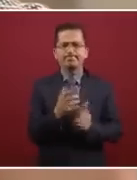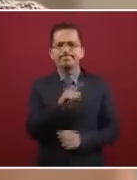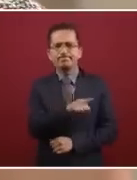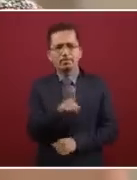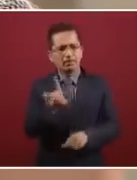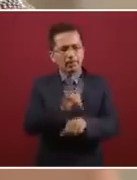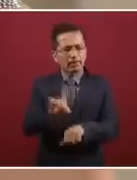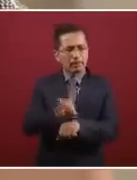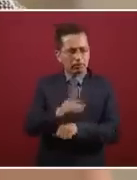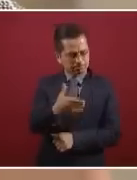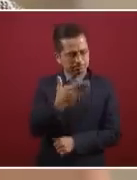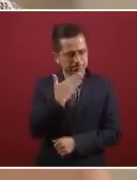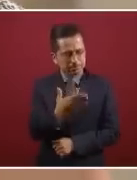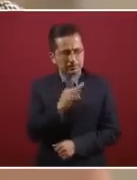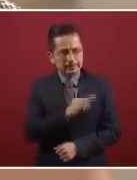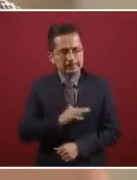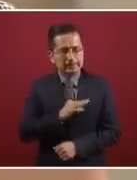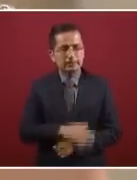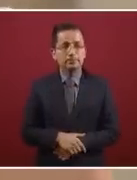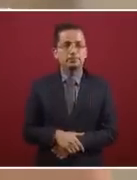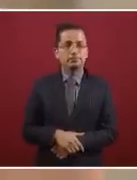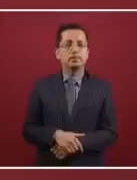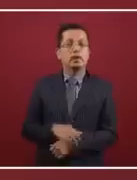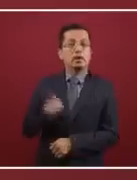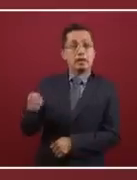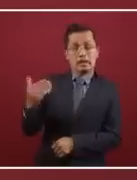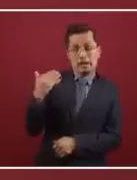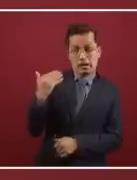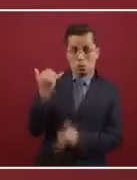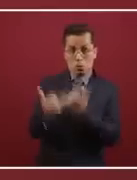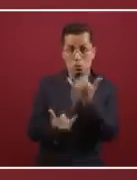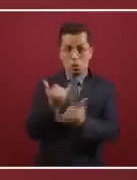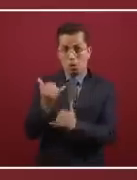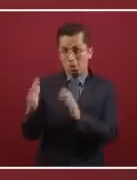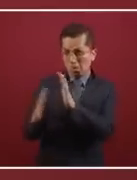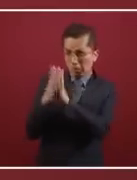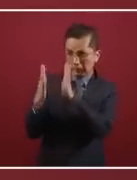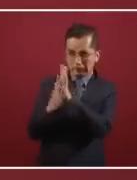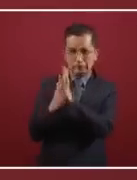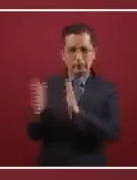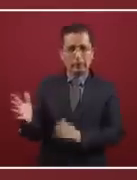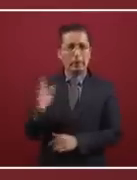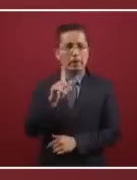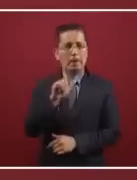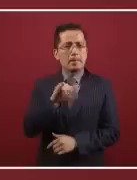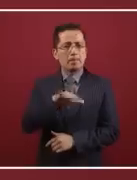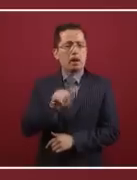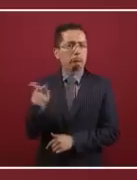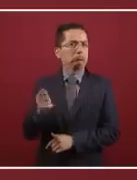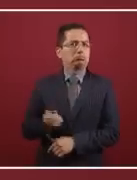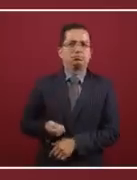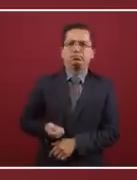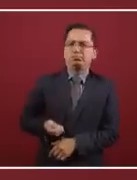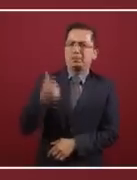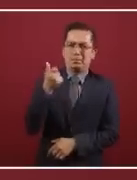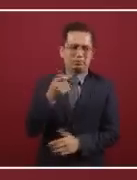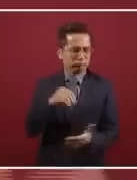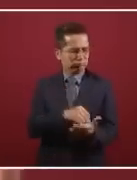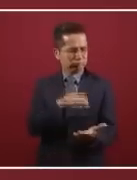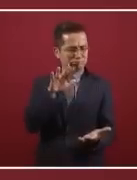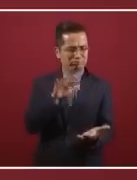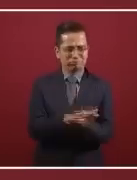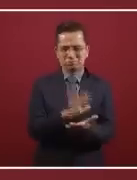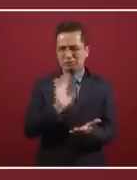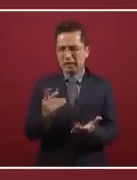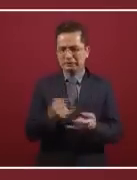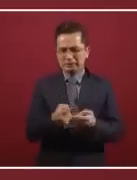simplemente reconocerles que Lima deja marcado por mucho un hito en la historia del deporte de nuestro país. Y ustedes